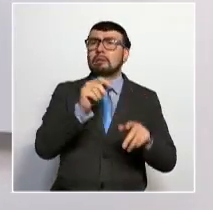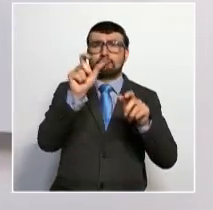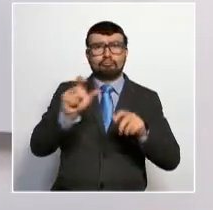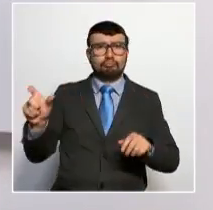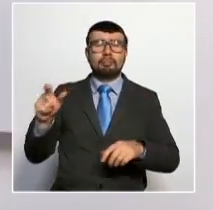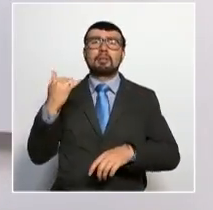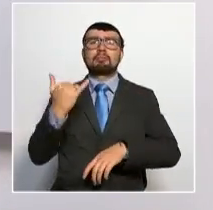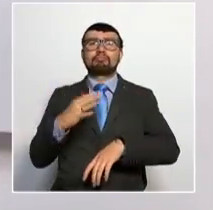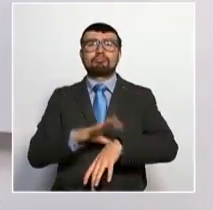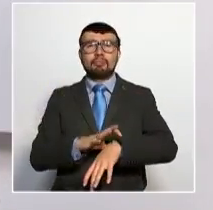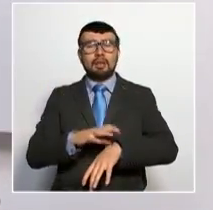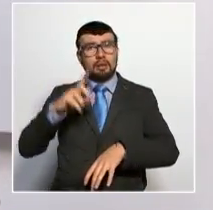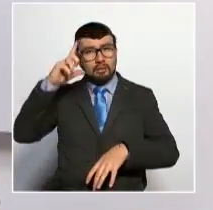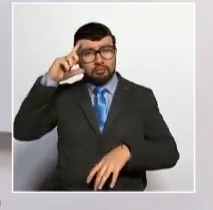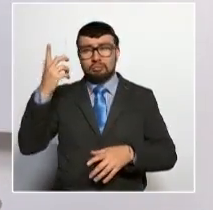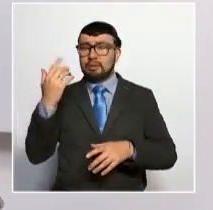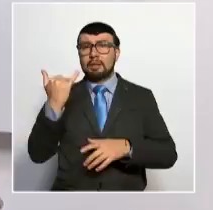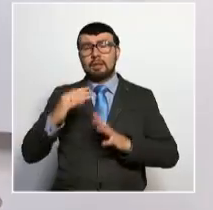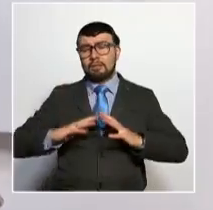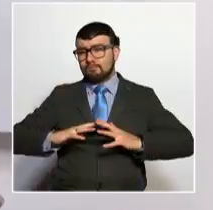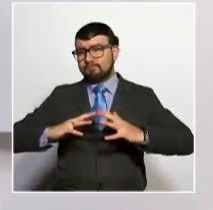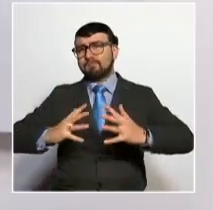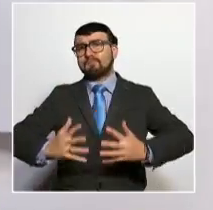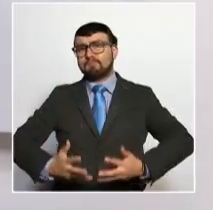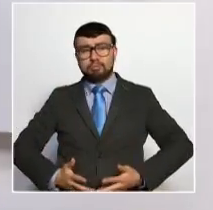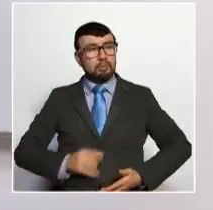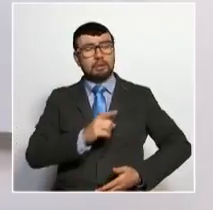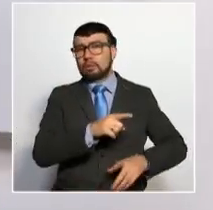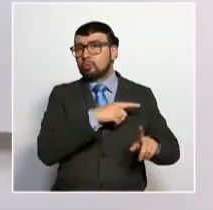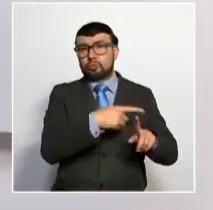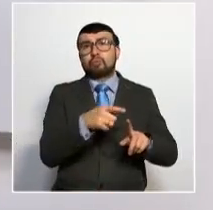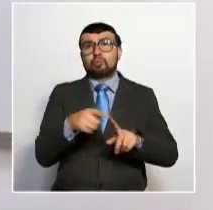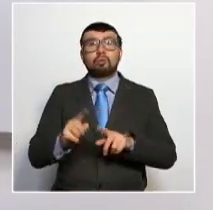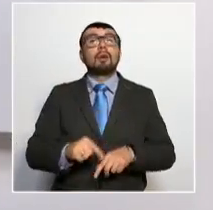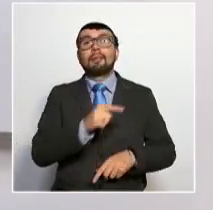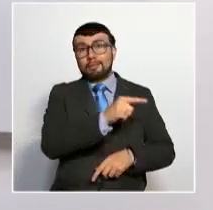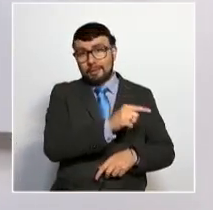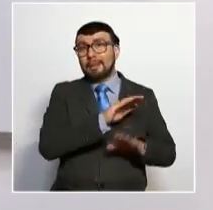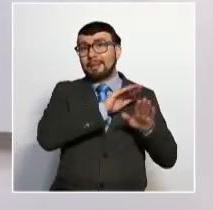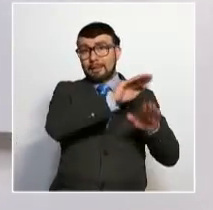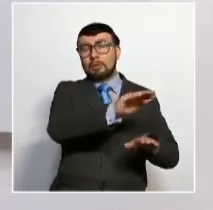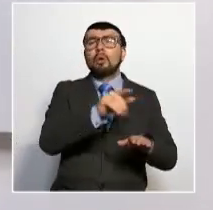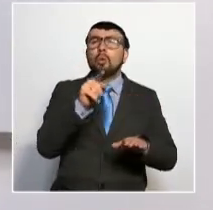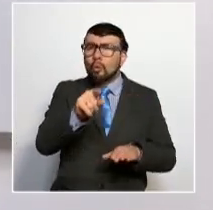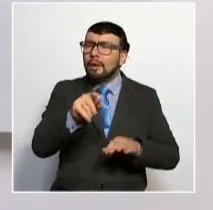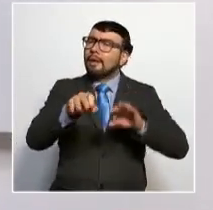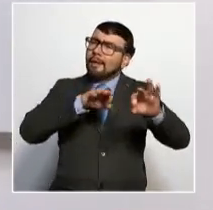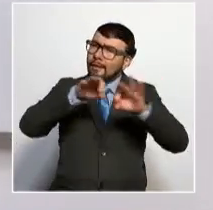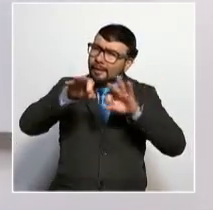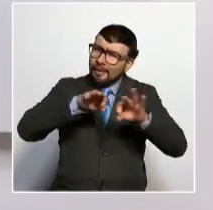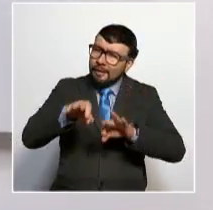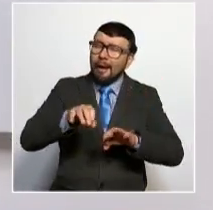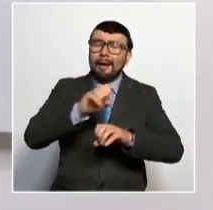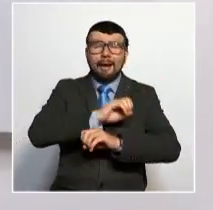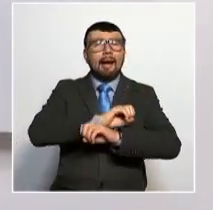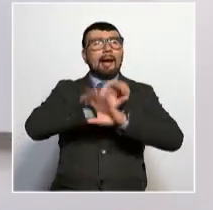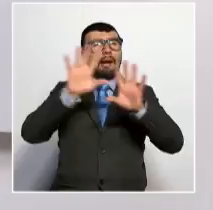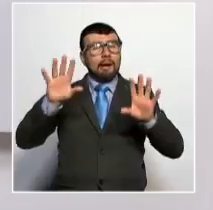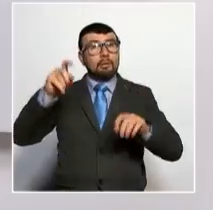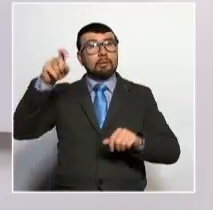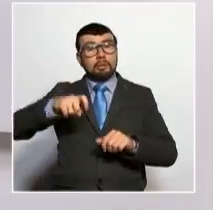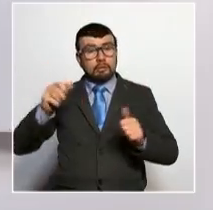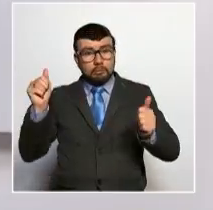de oncólogos, ginecólogos, oncólogos, porque lo importante es que ustedes entiendan que deben de tener